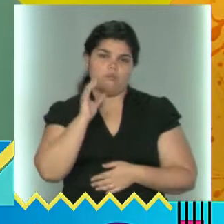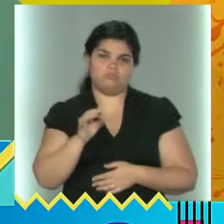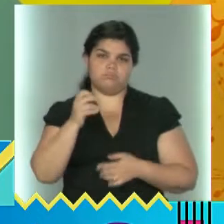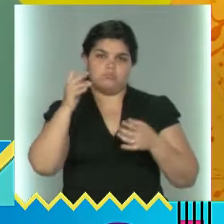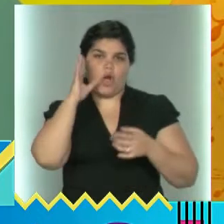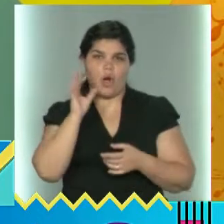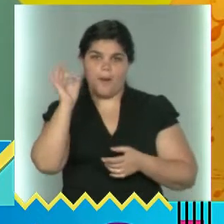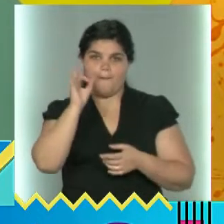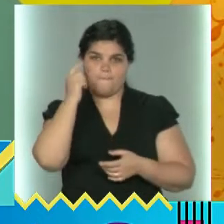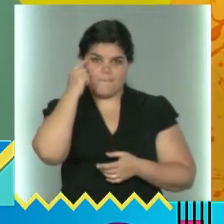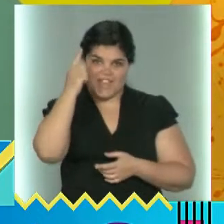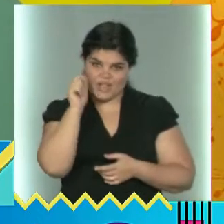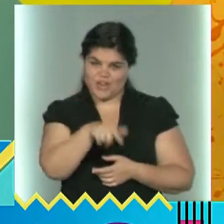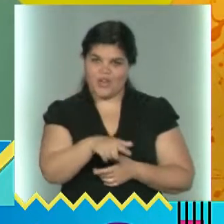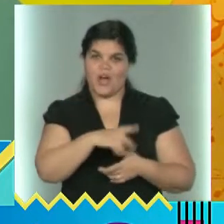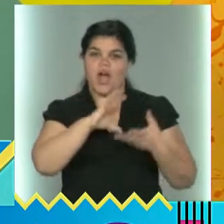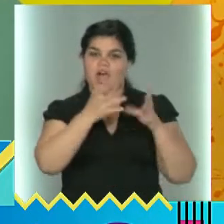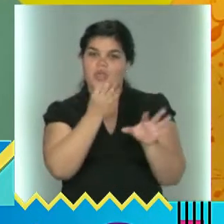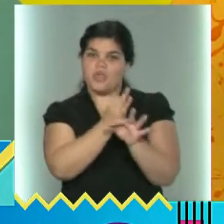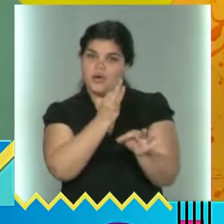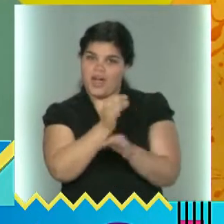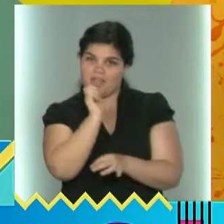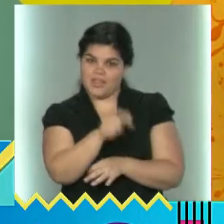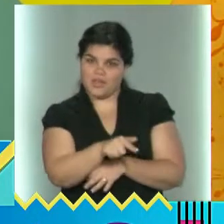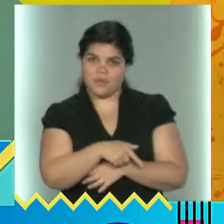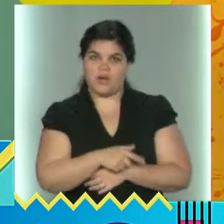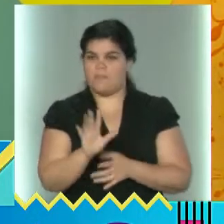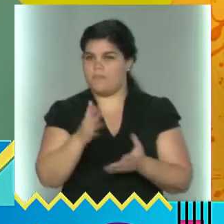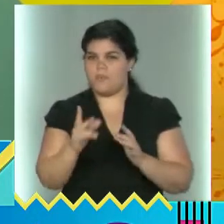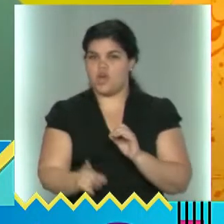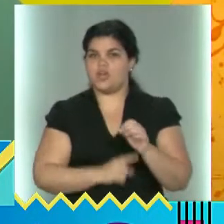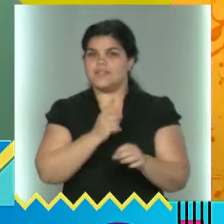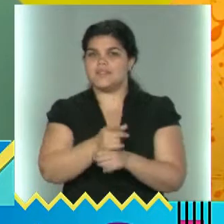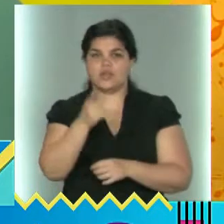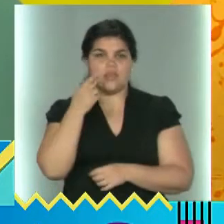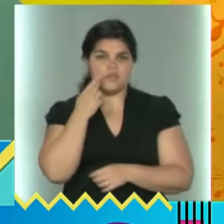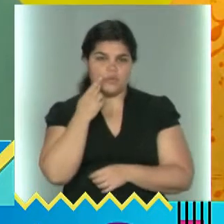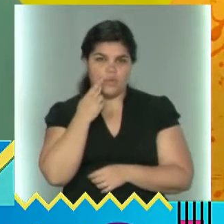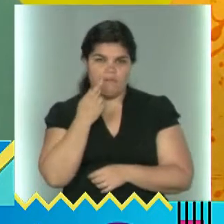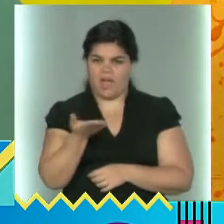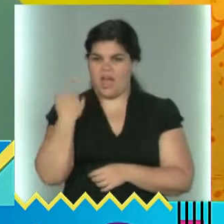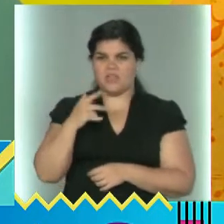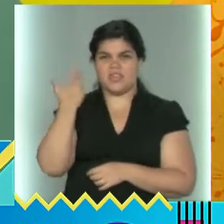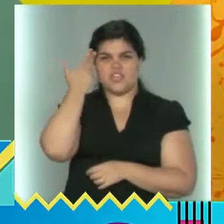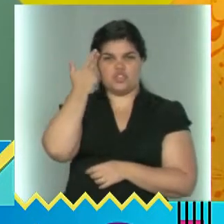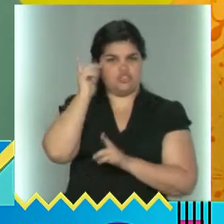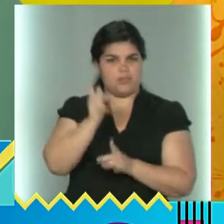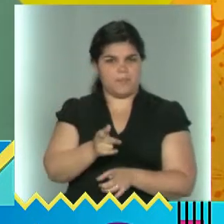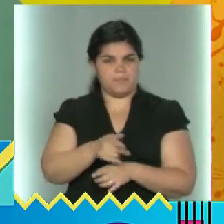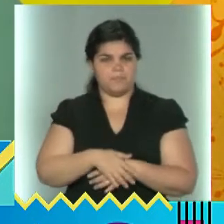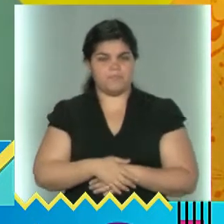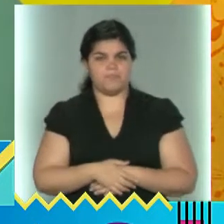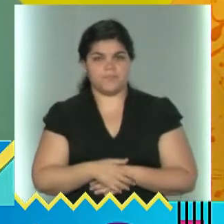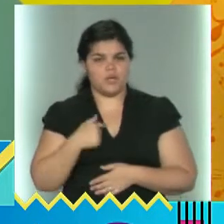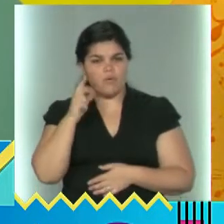mismo desde el siglo XIX. Yo me atrevería a pensar incluso el mismo siglo XVIII. Si vemos cómo eran las